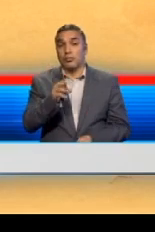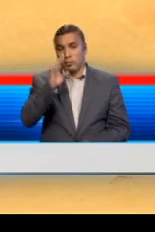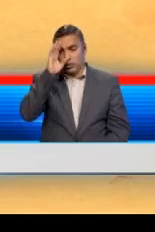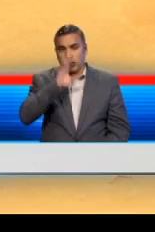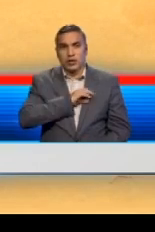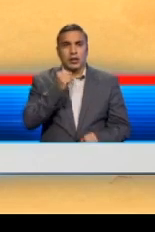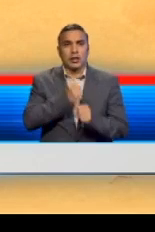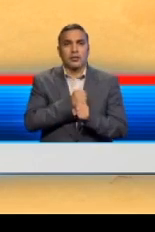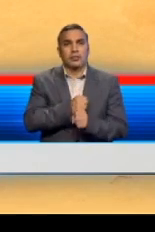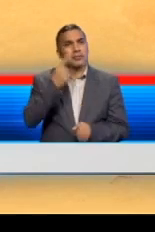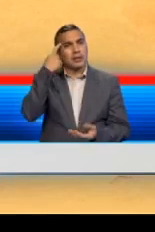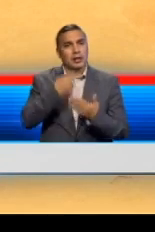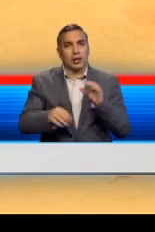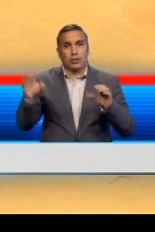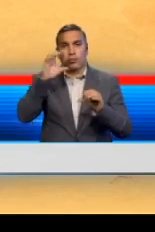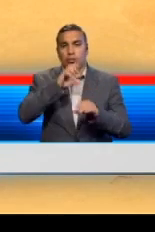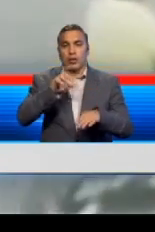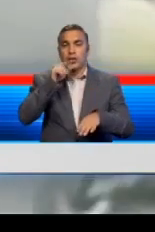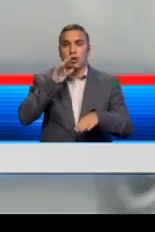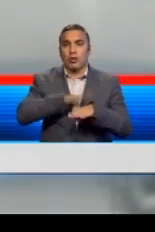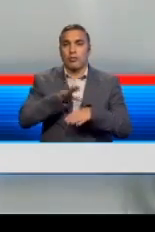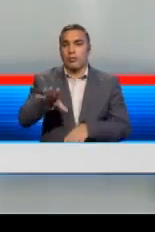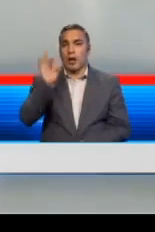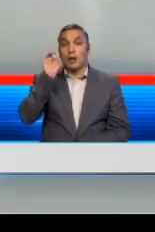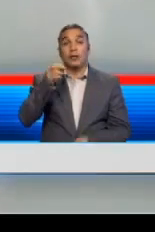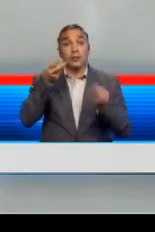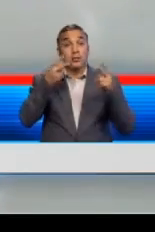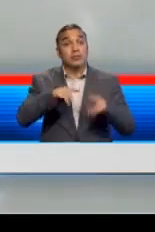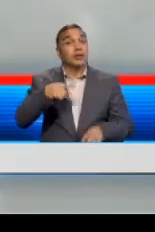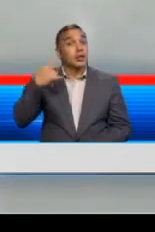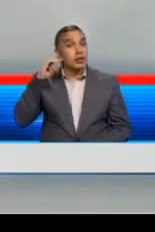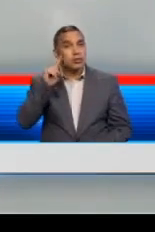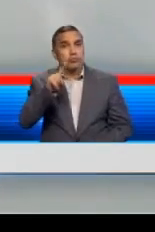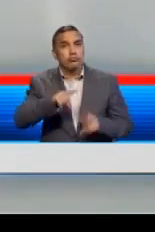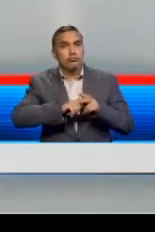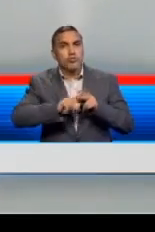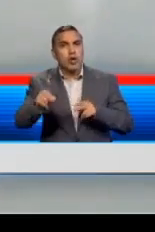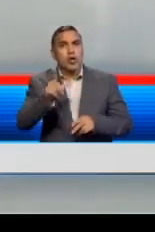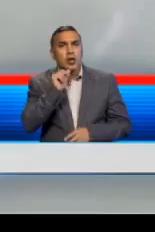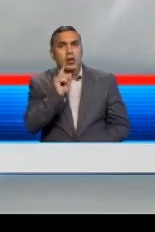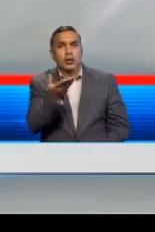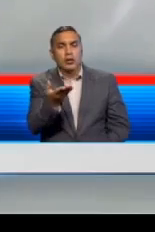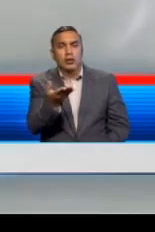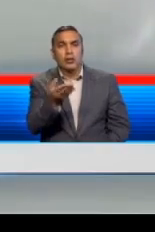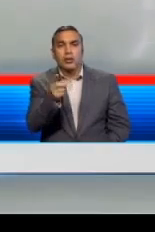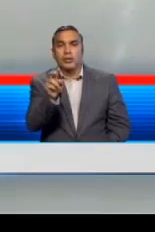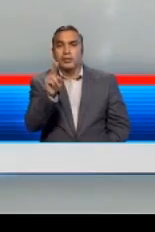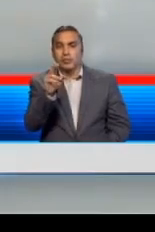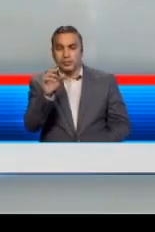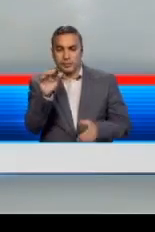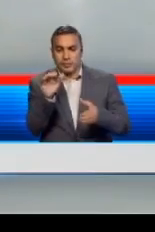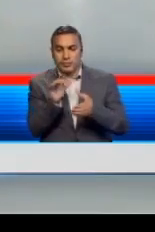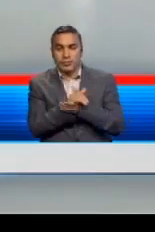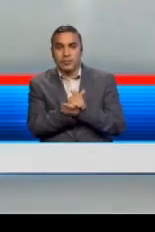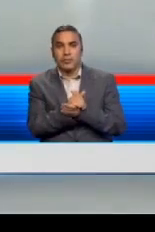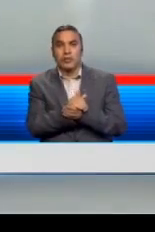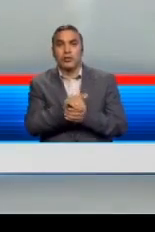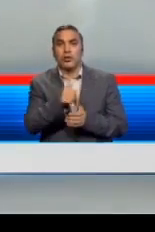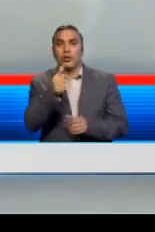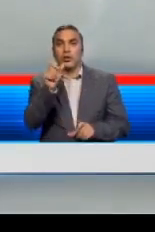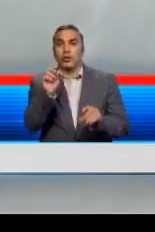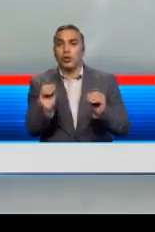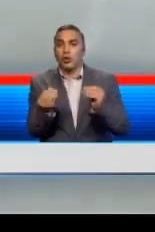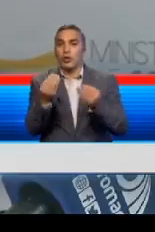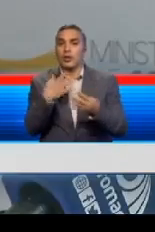actualmente trabaja para ubicar al resto de implicados, entre ellos a la menor que sale corriendo en el video y que sería la pareja sentimental del otro